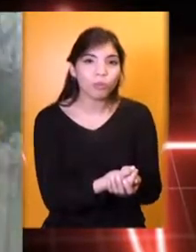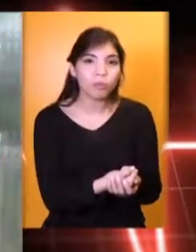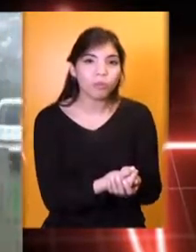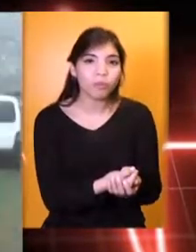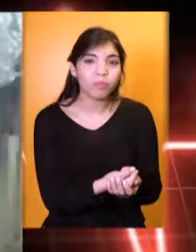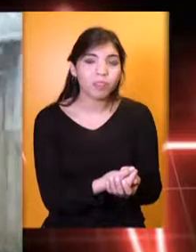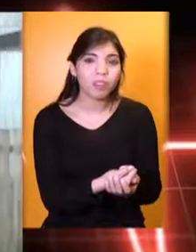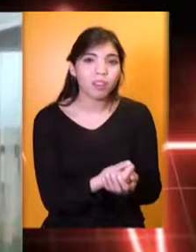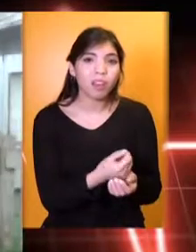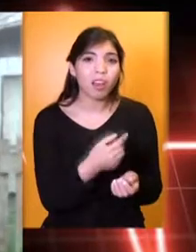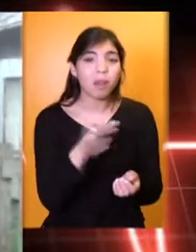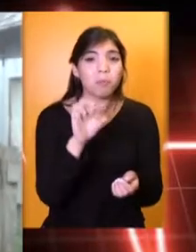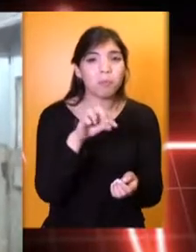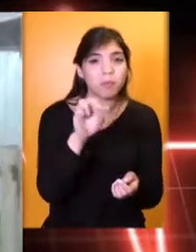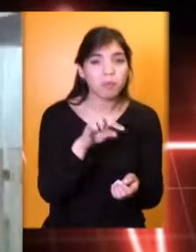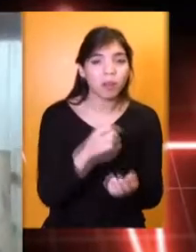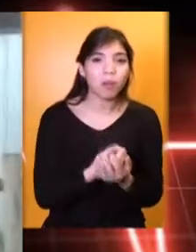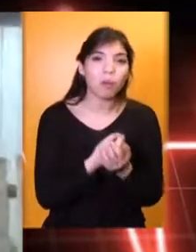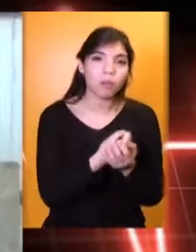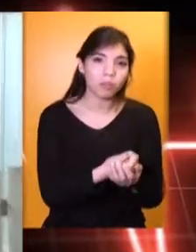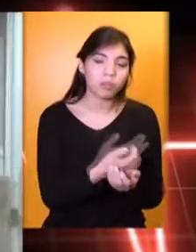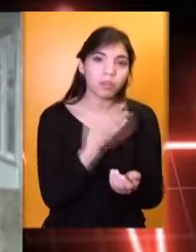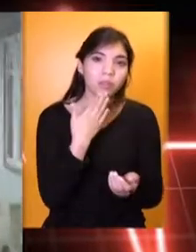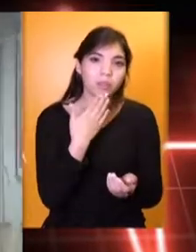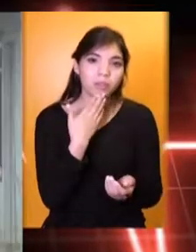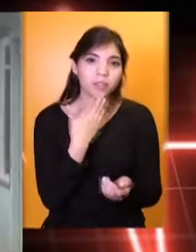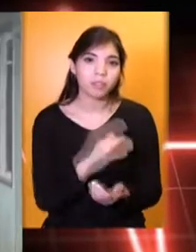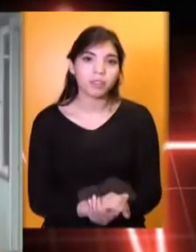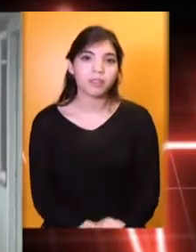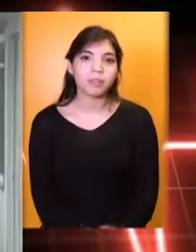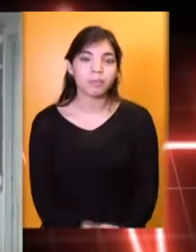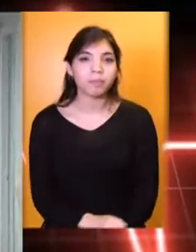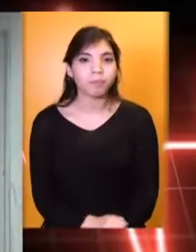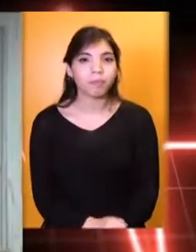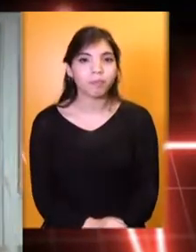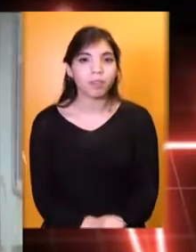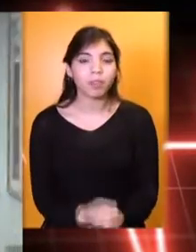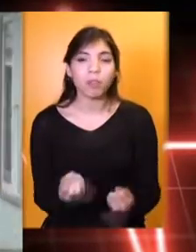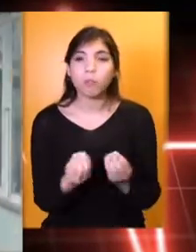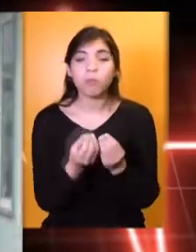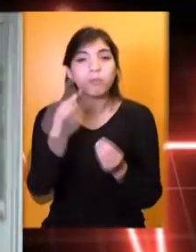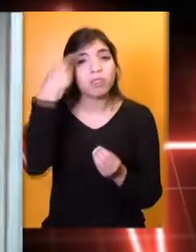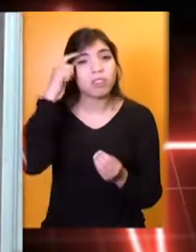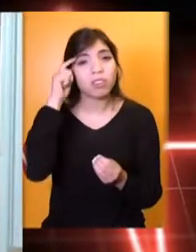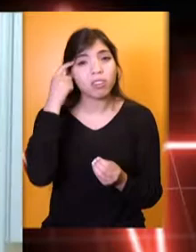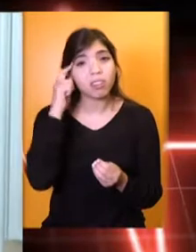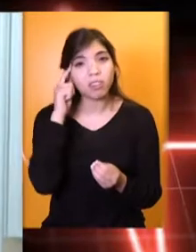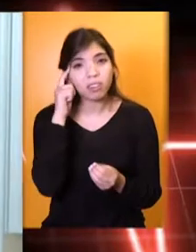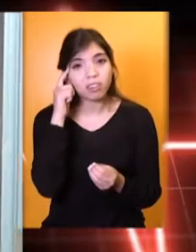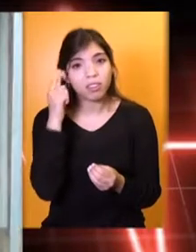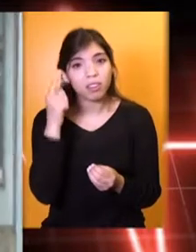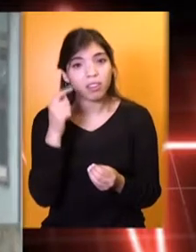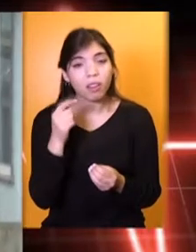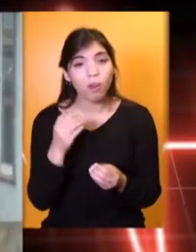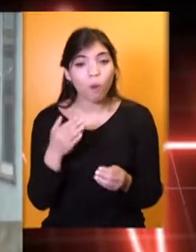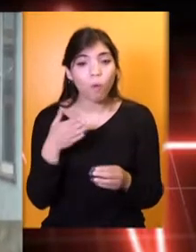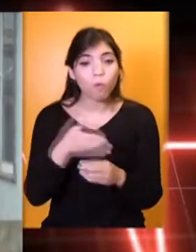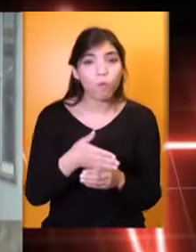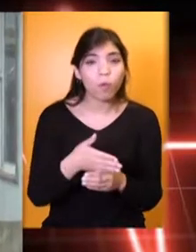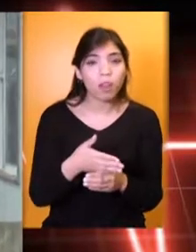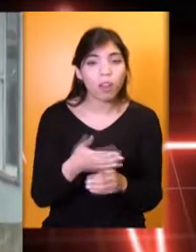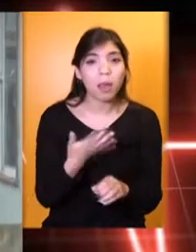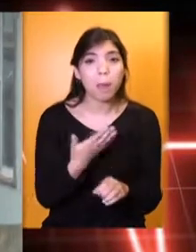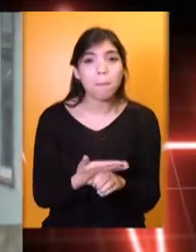al jefe de familia, sus arrendatarios lo auxiliaron. Venía con las heridas, él vino como pudo a pedir